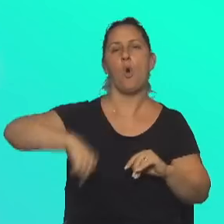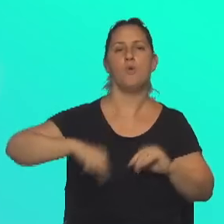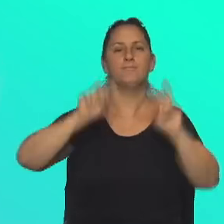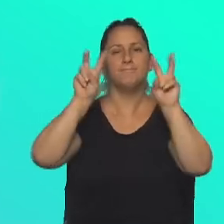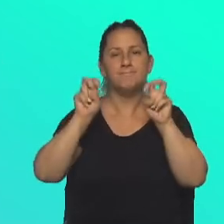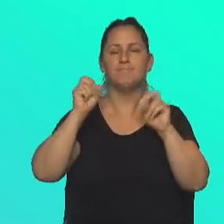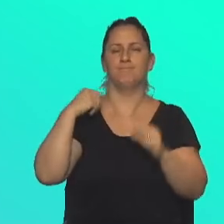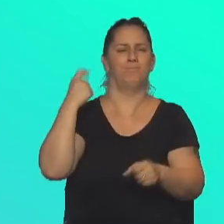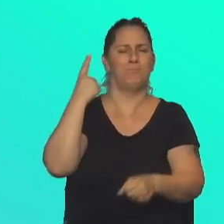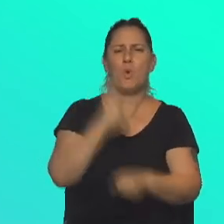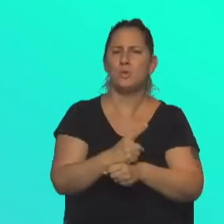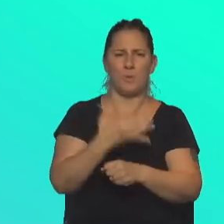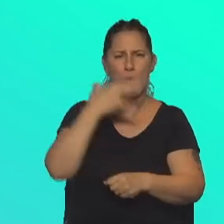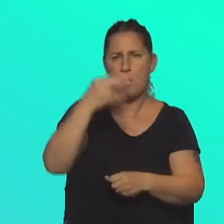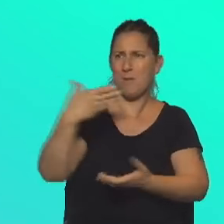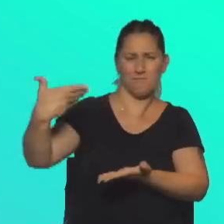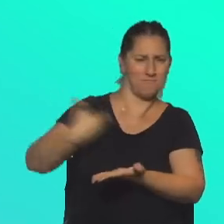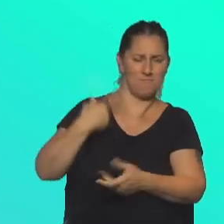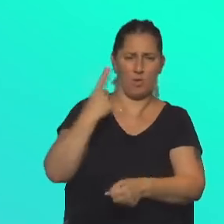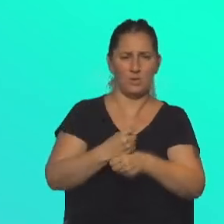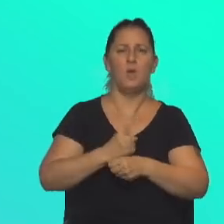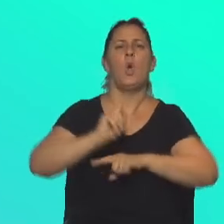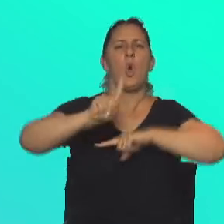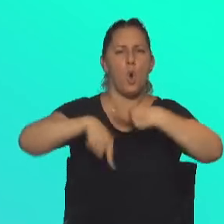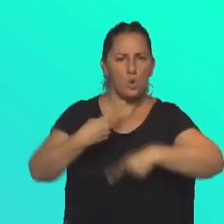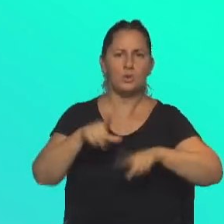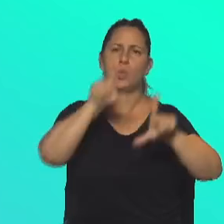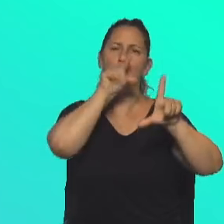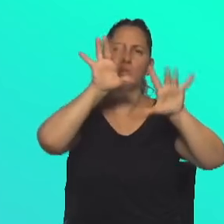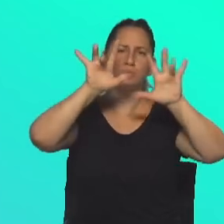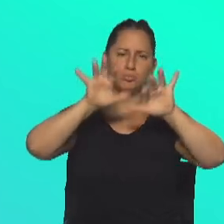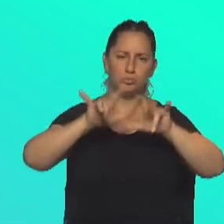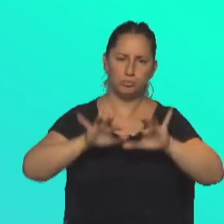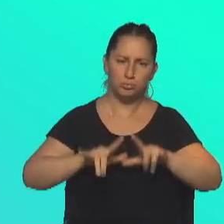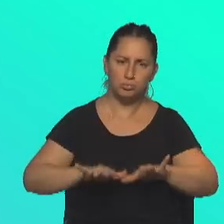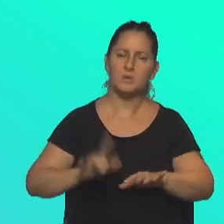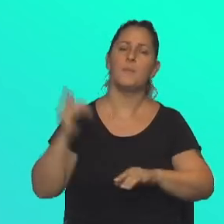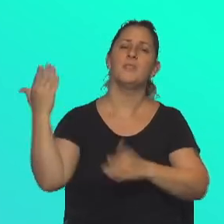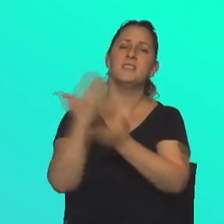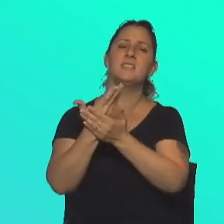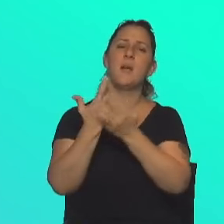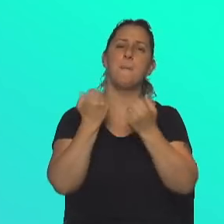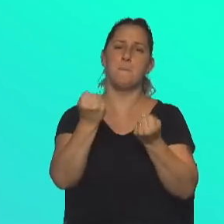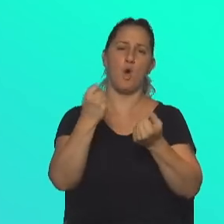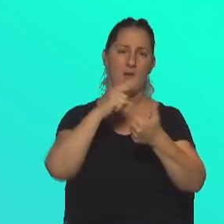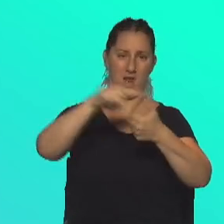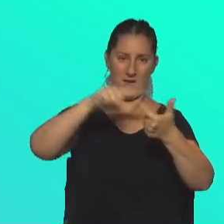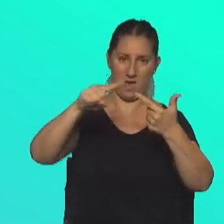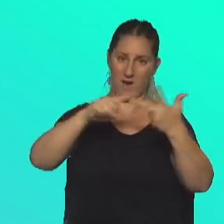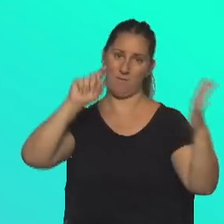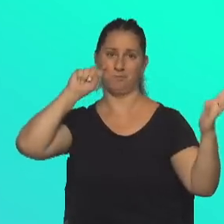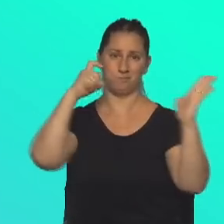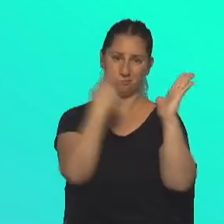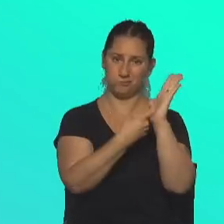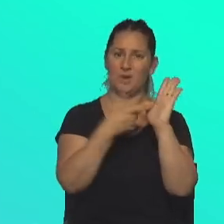de imposible cumplimiento. Y sigue el presidente Alberto Fernández: ante una decisión cautelar que viola la división de poderes y carece de